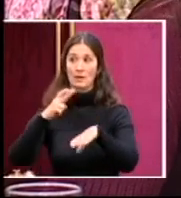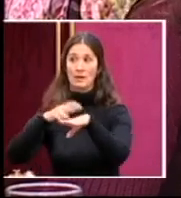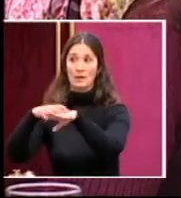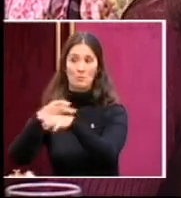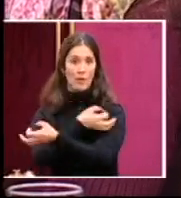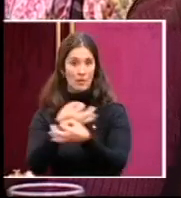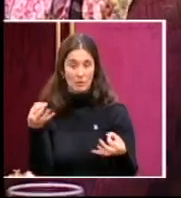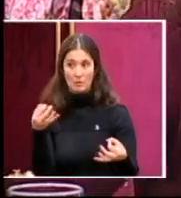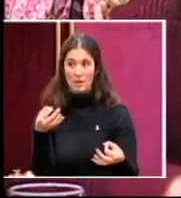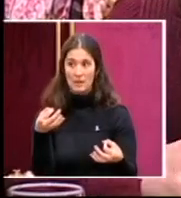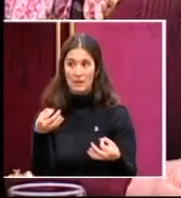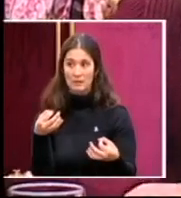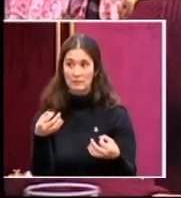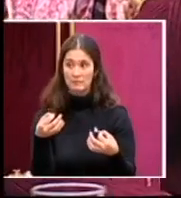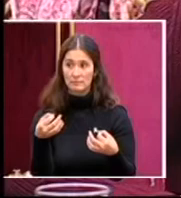adecuado.